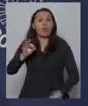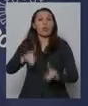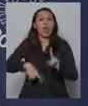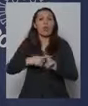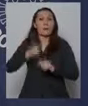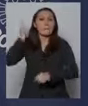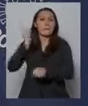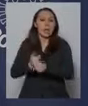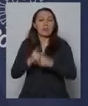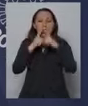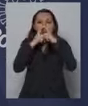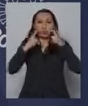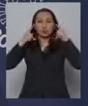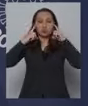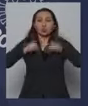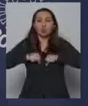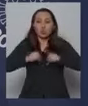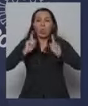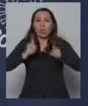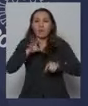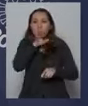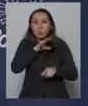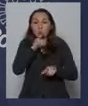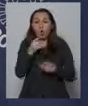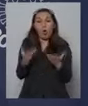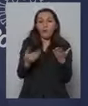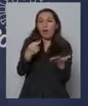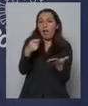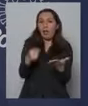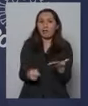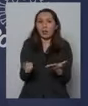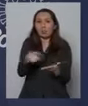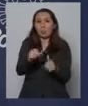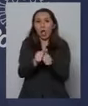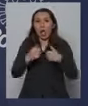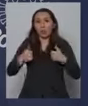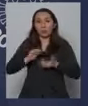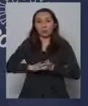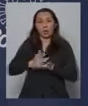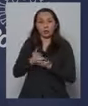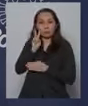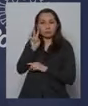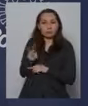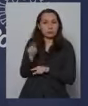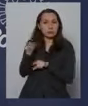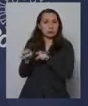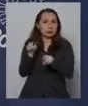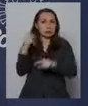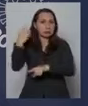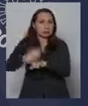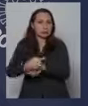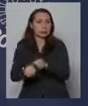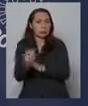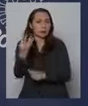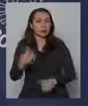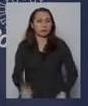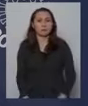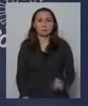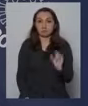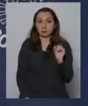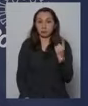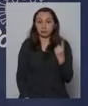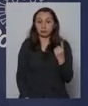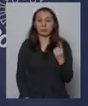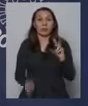uso de mascarillas a supermercados. ¿Cómo evalúan ustedes como autoridad sanitaria esta medida? Bueno,